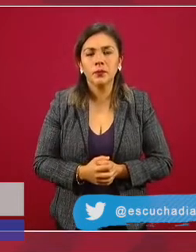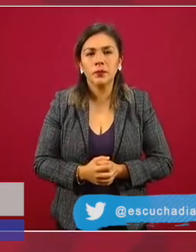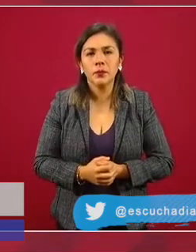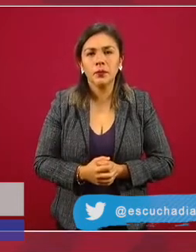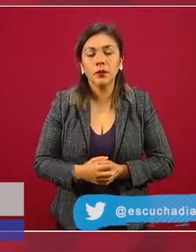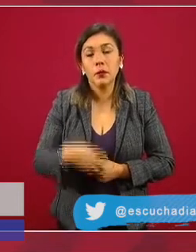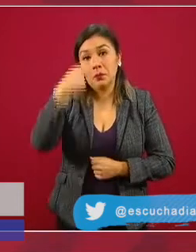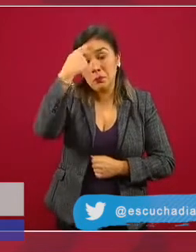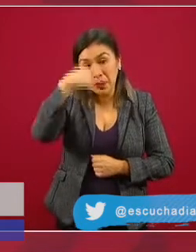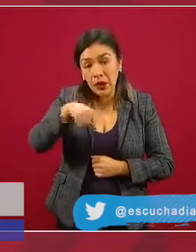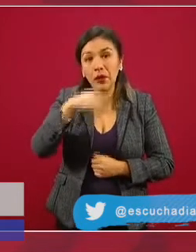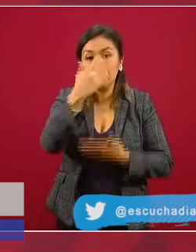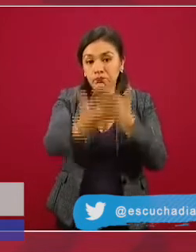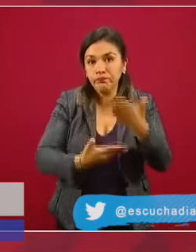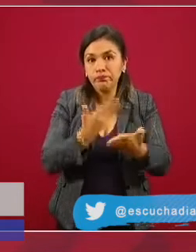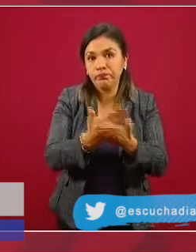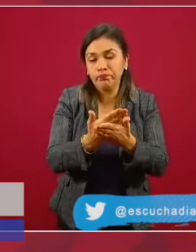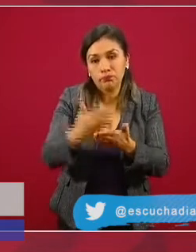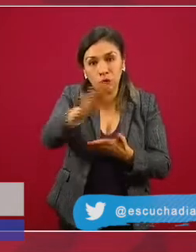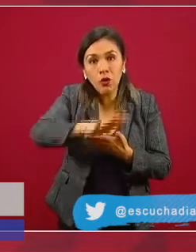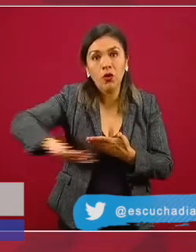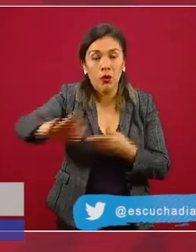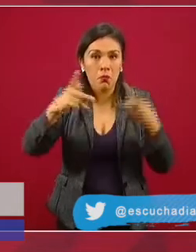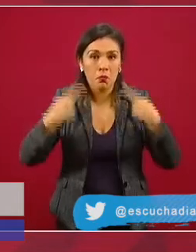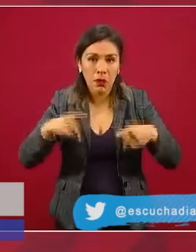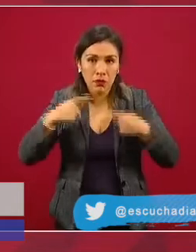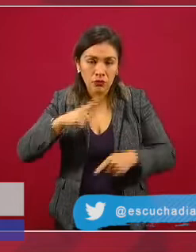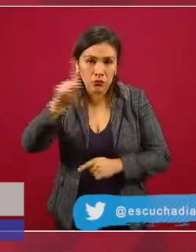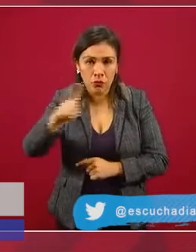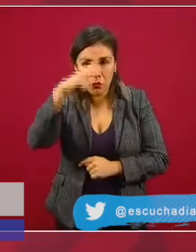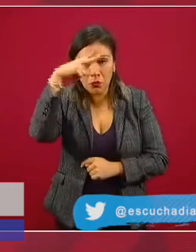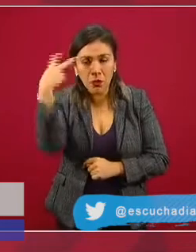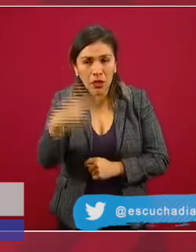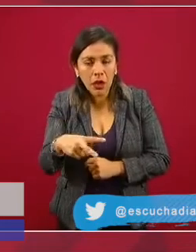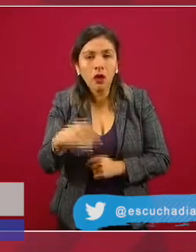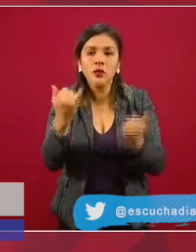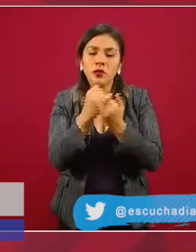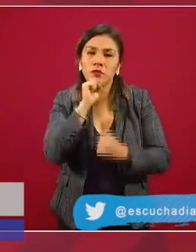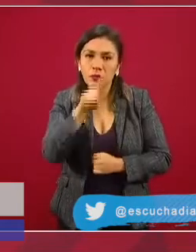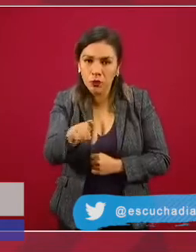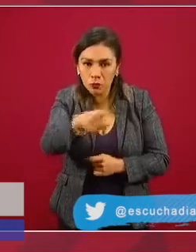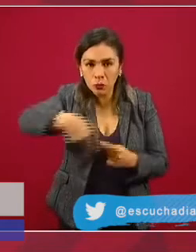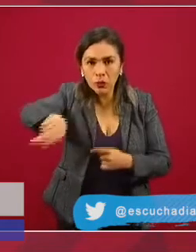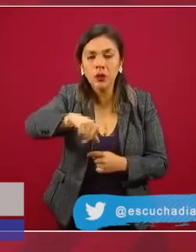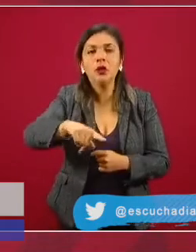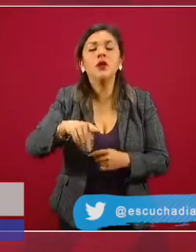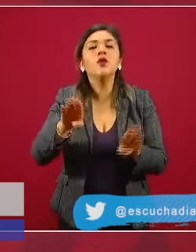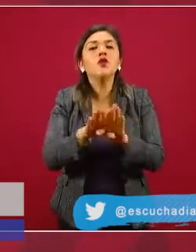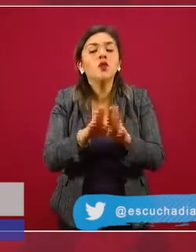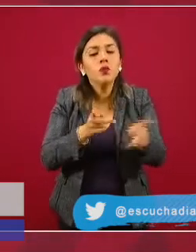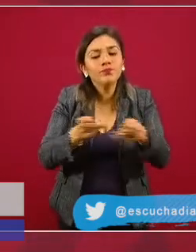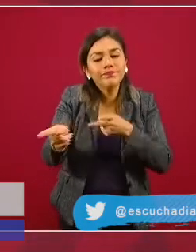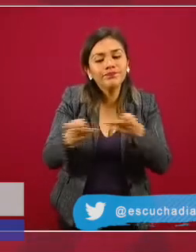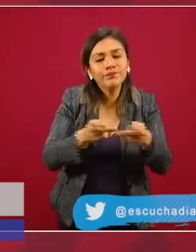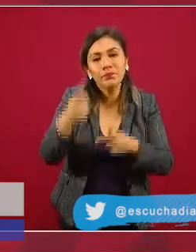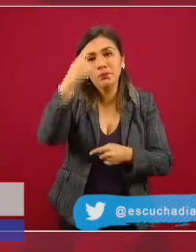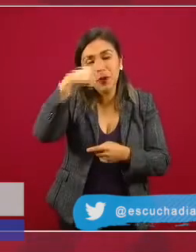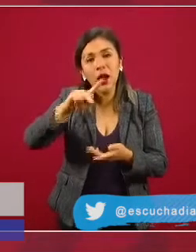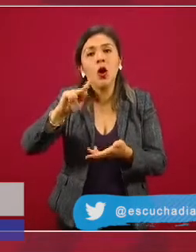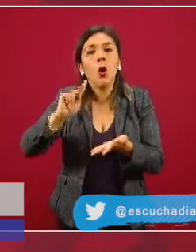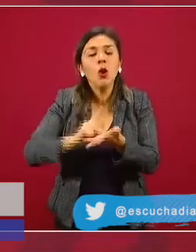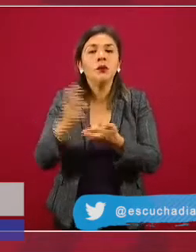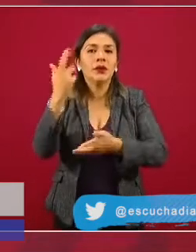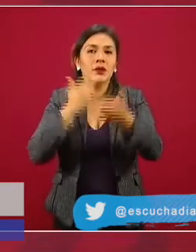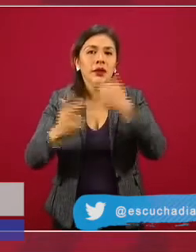por fin detuvieron su actividad que puso en riesgo a sus empleados y al país. Los directivos de Electra enviaron una carta al presidente cuestionando